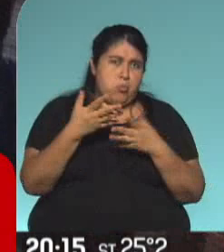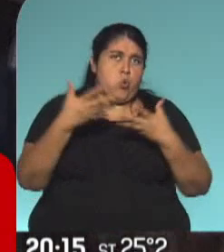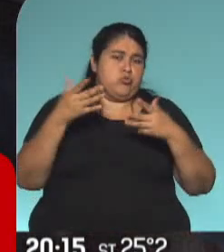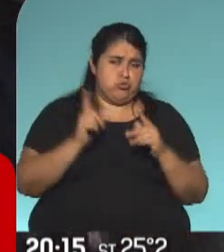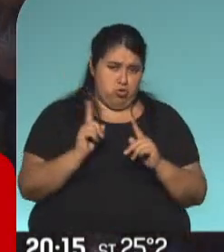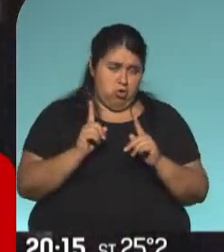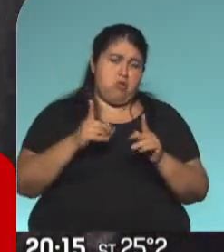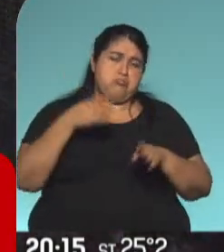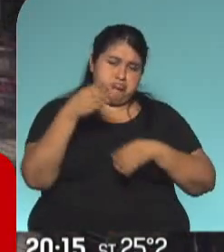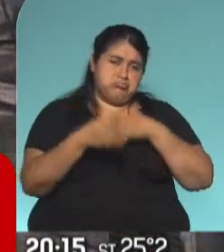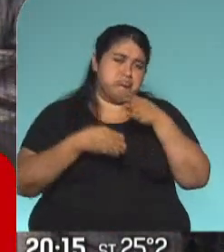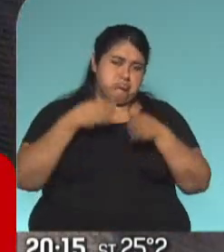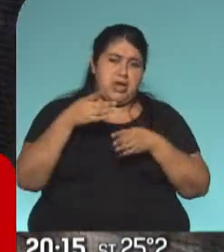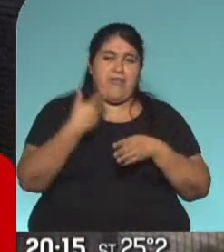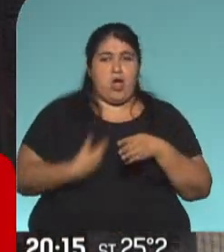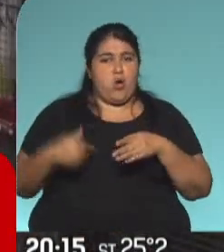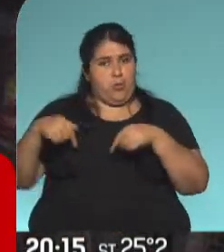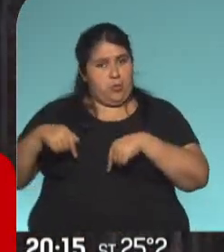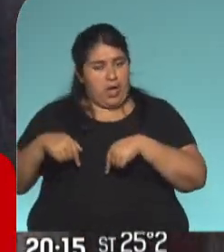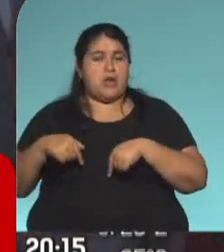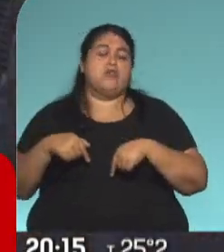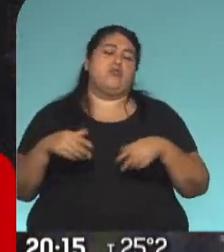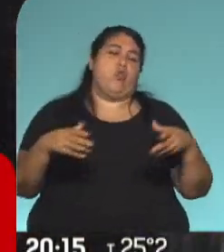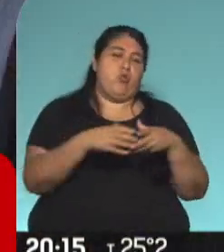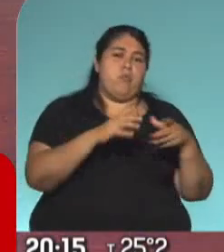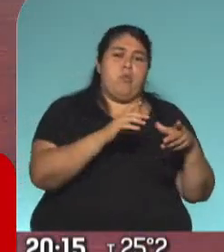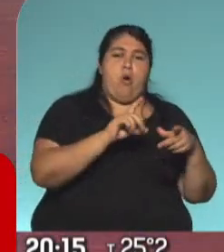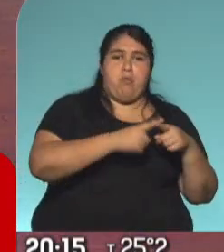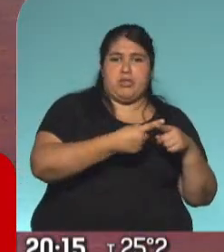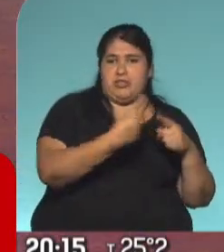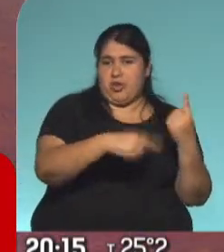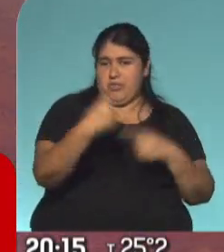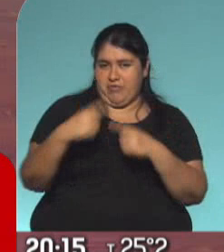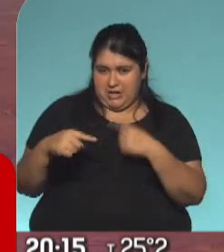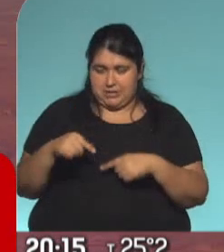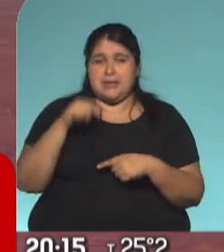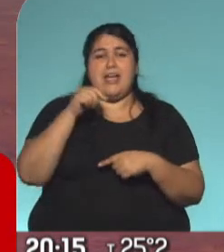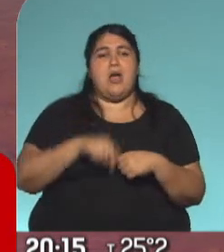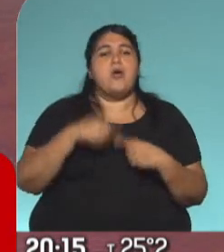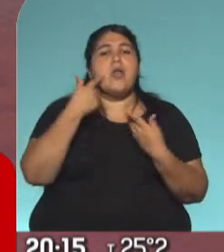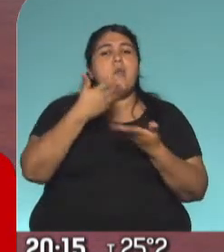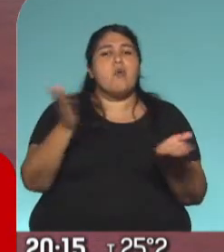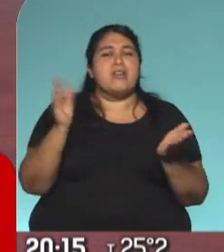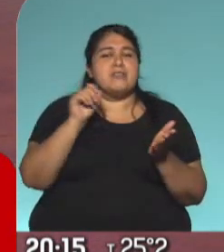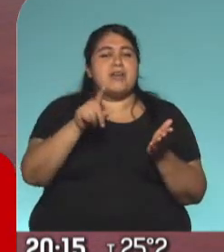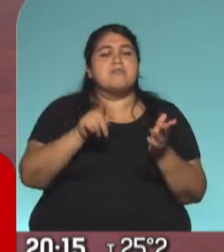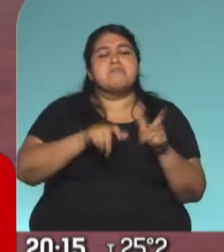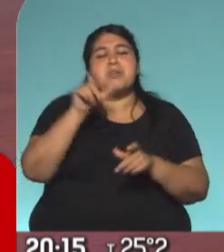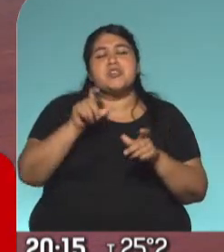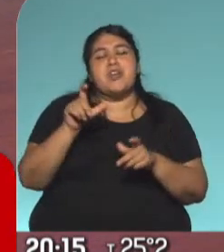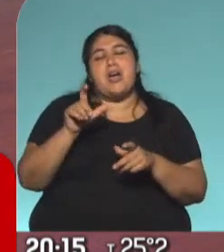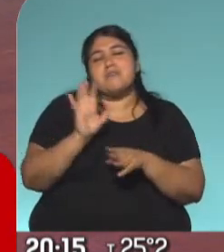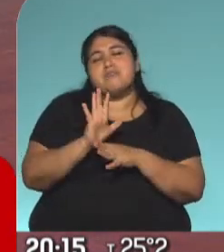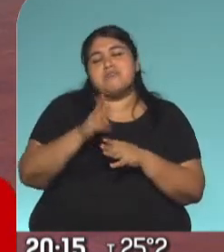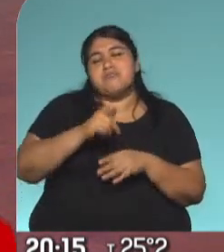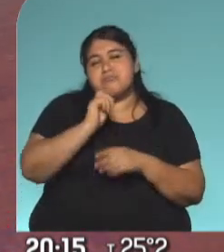sí algunos integrantes de este gobierno, de los distintos poderes. Y ya que estamos hablando del tema, vamos a ir a una ronda de testimonios realizadas